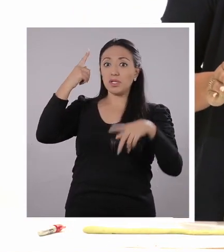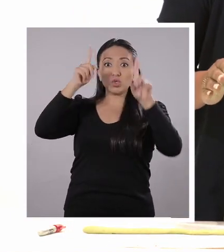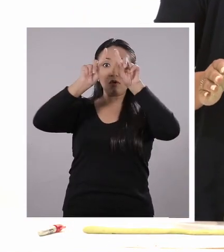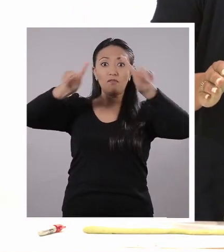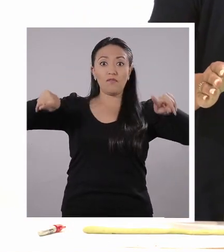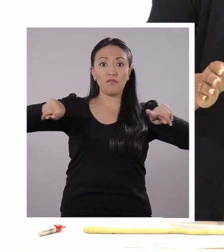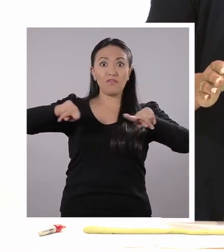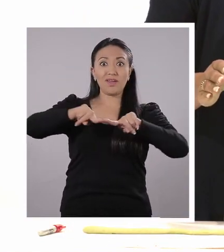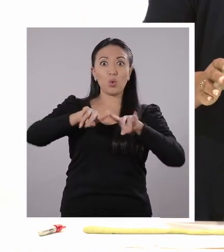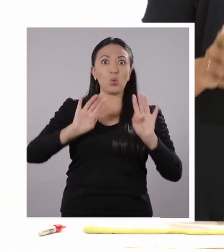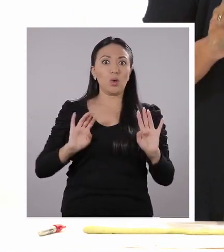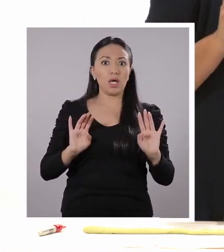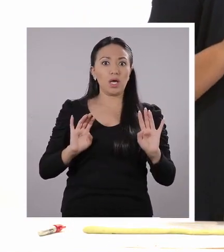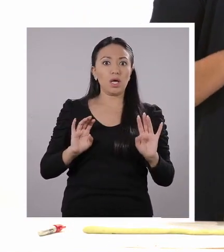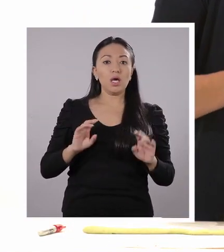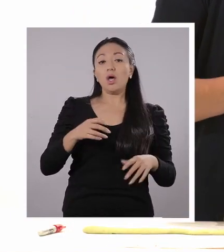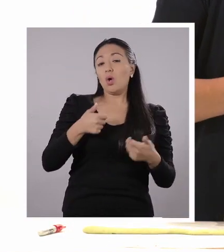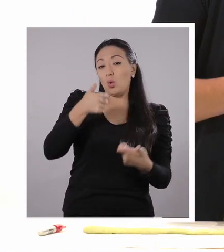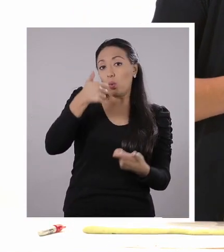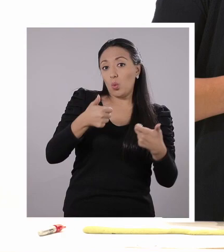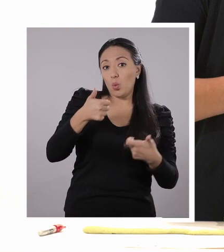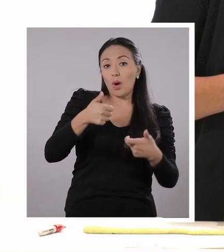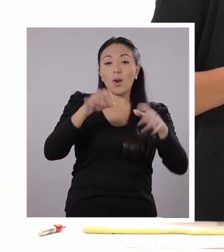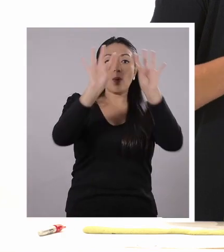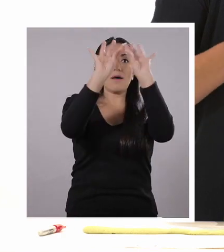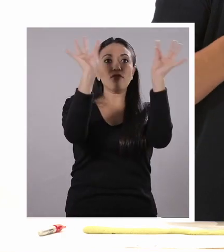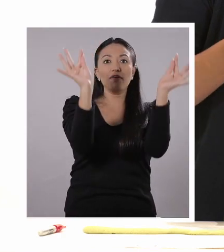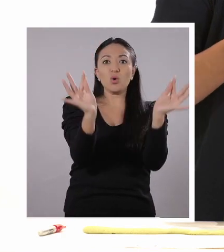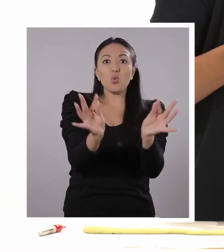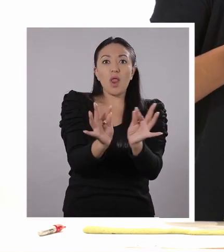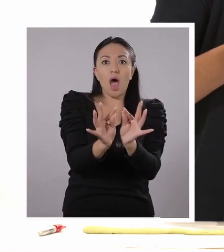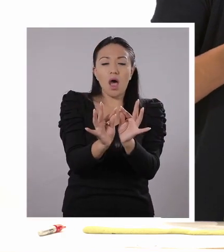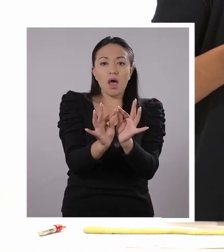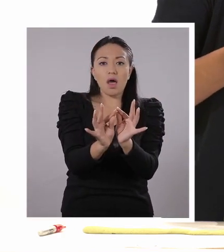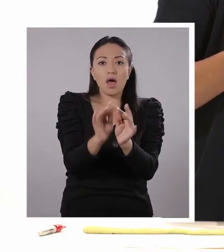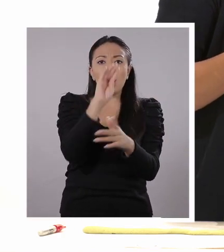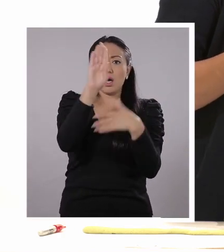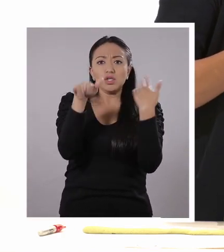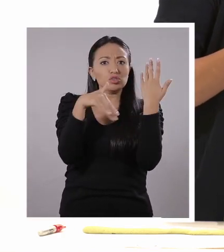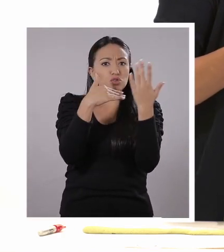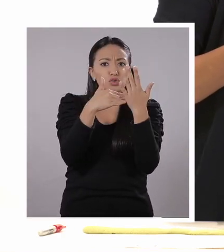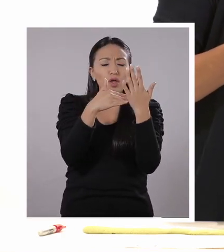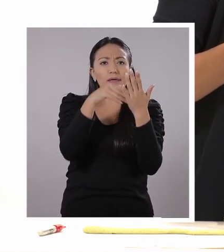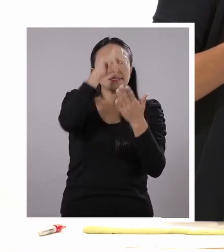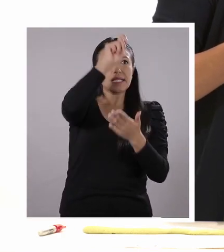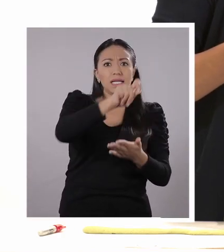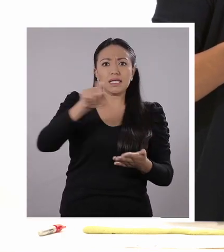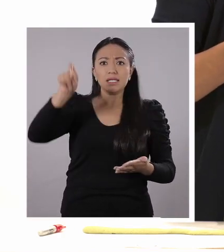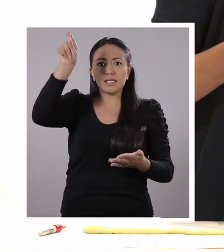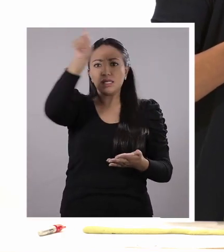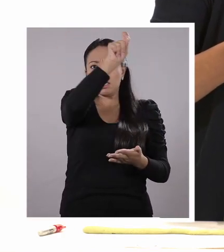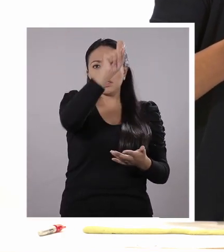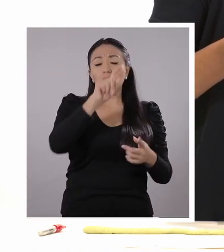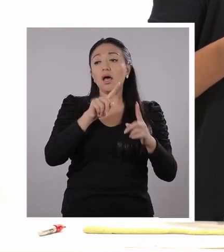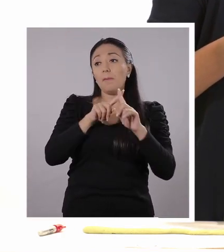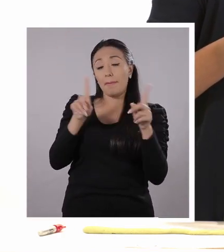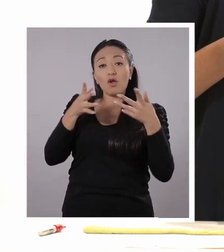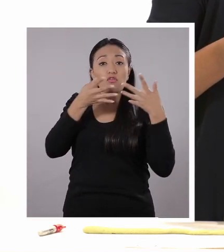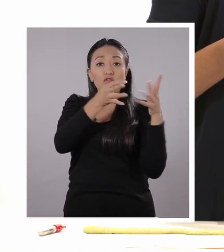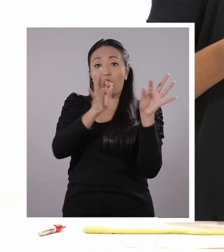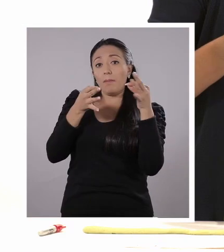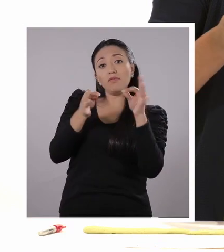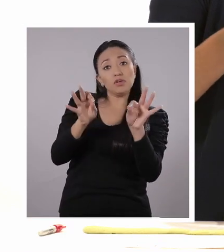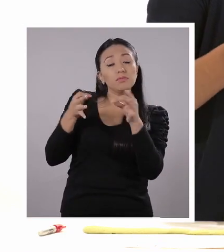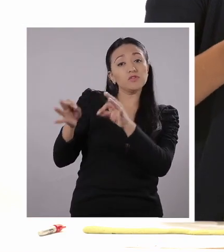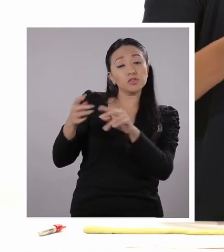figura geométrica. ¡Wow! ¿Qué figura geométrica tiene líneas? Creo que todas. ¿Todas? Pero distintos